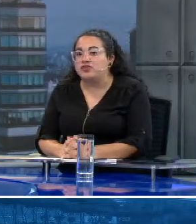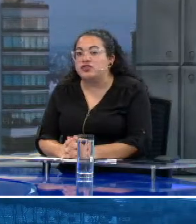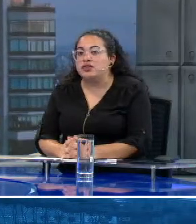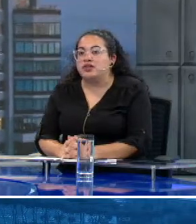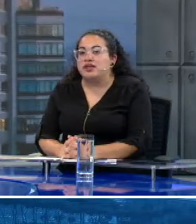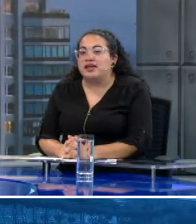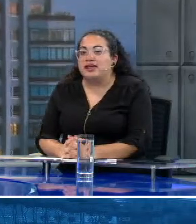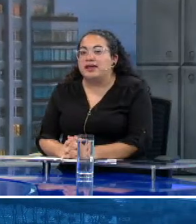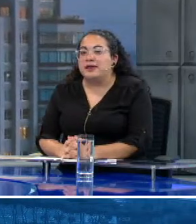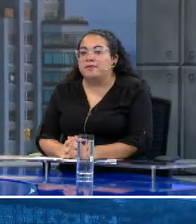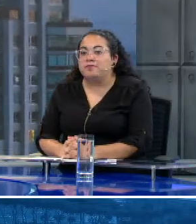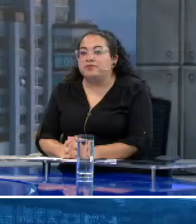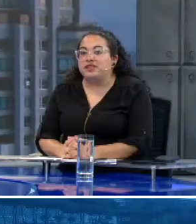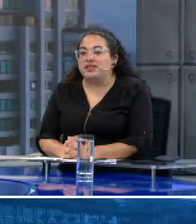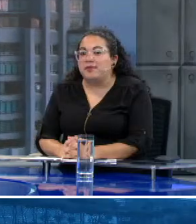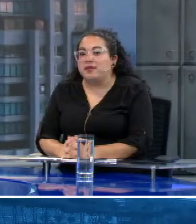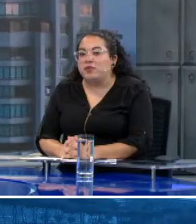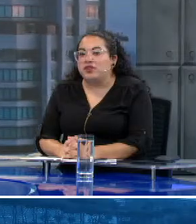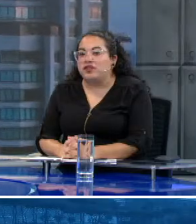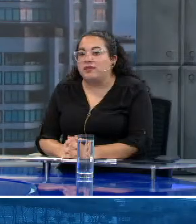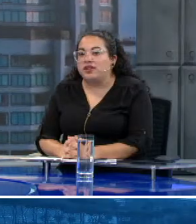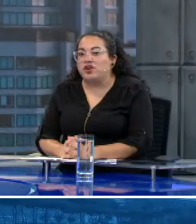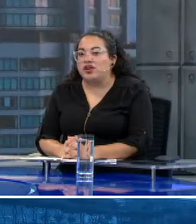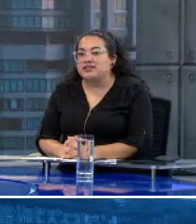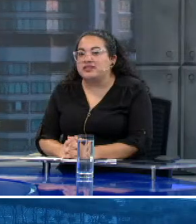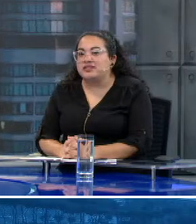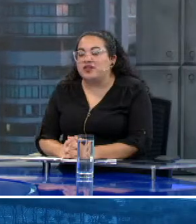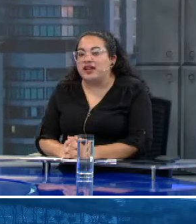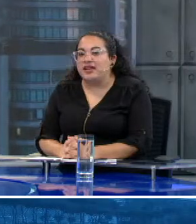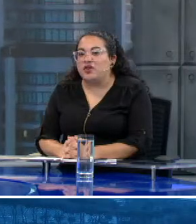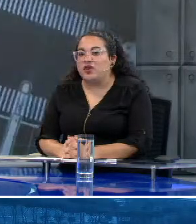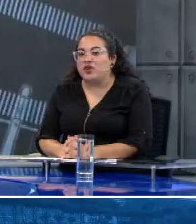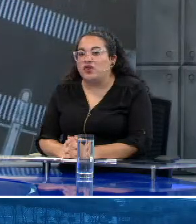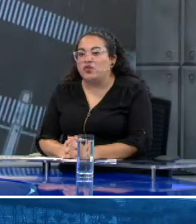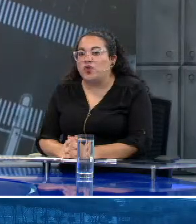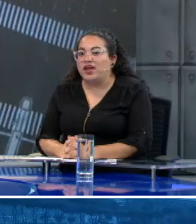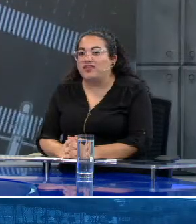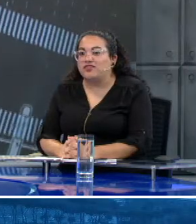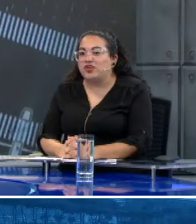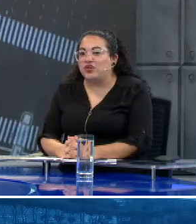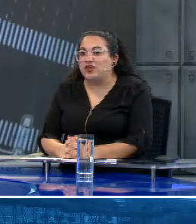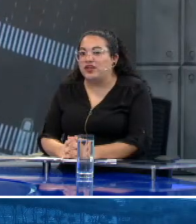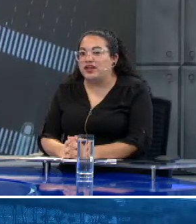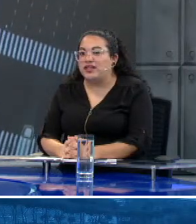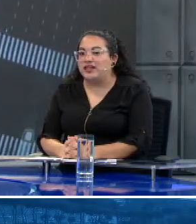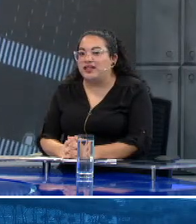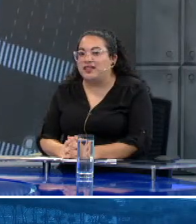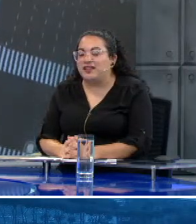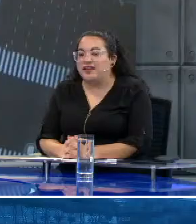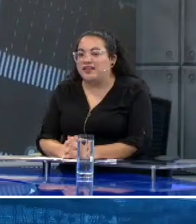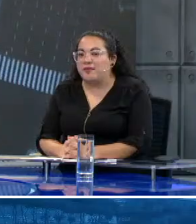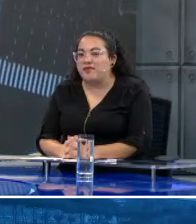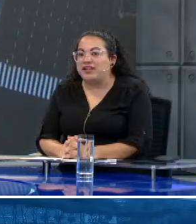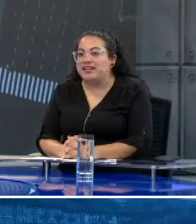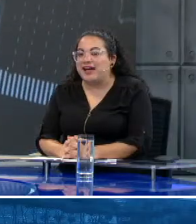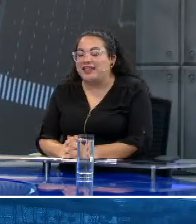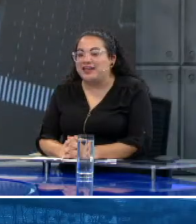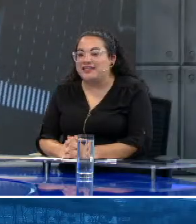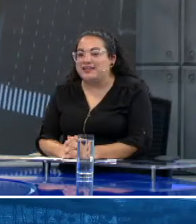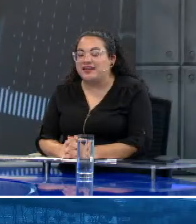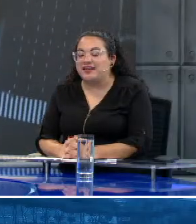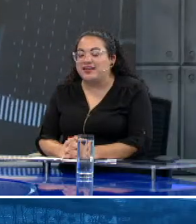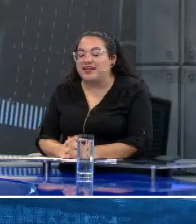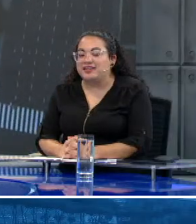años. Y también, bueno, terminó la sesión ahí con un gesto, ¿no? de amabilidad